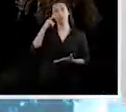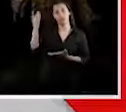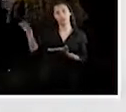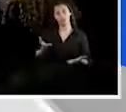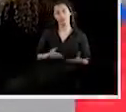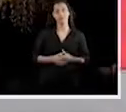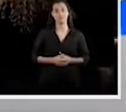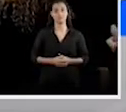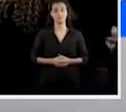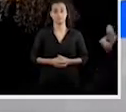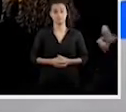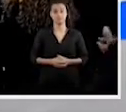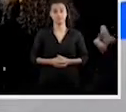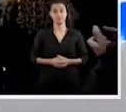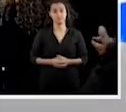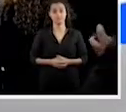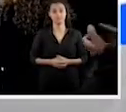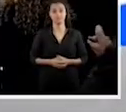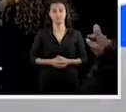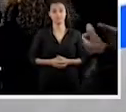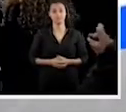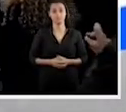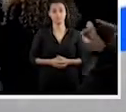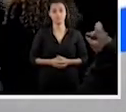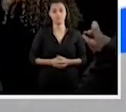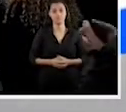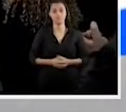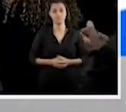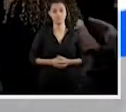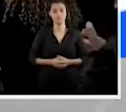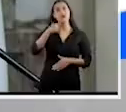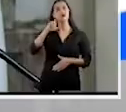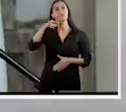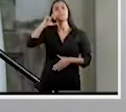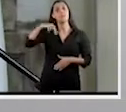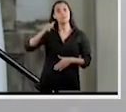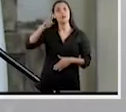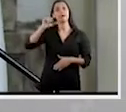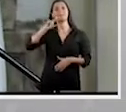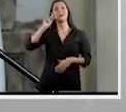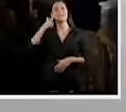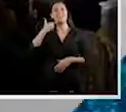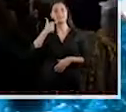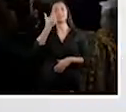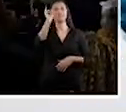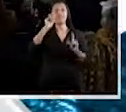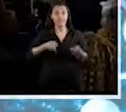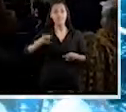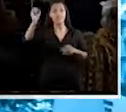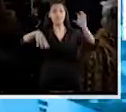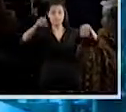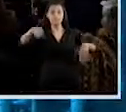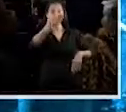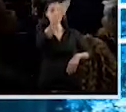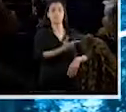cansados porque porque es siempre lo mismo es como que haces un pasito para adelante y ese estrés para atrás entonces